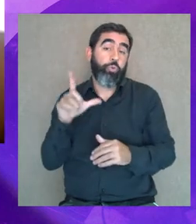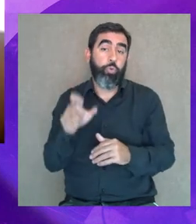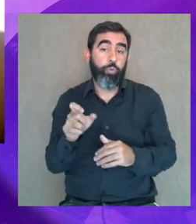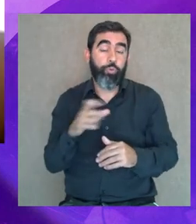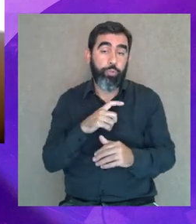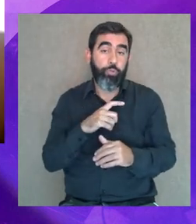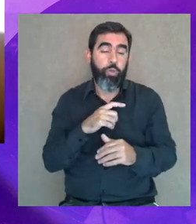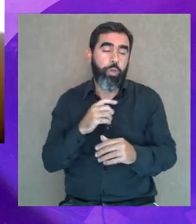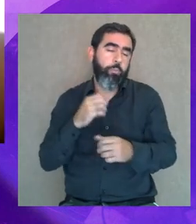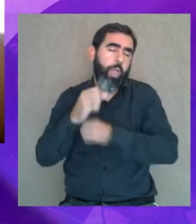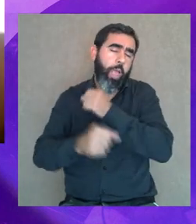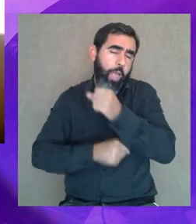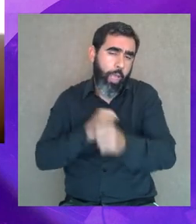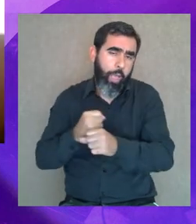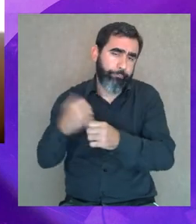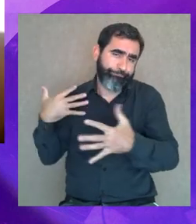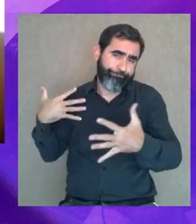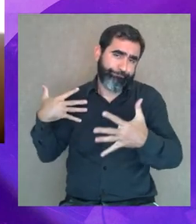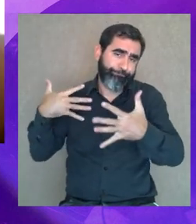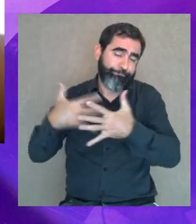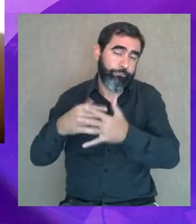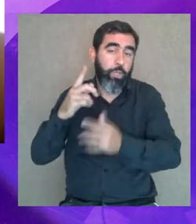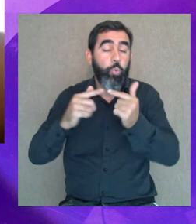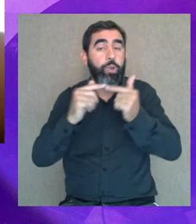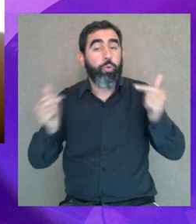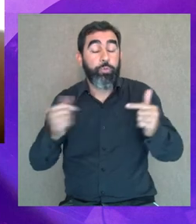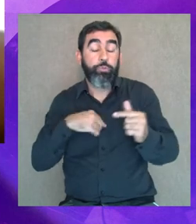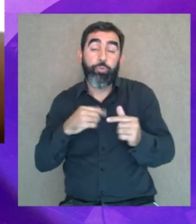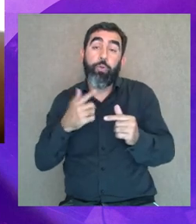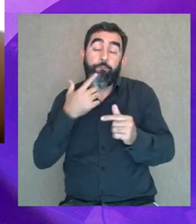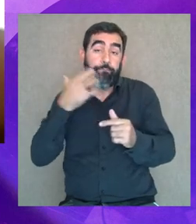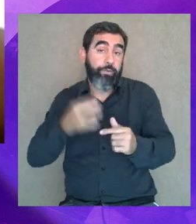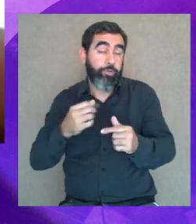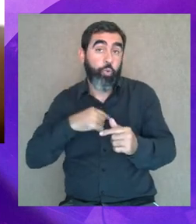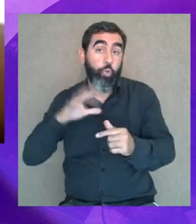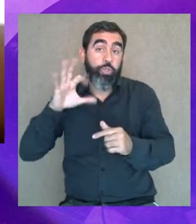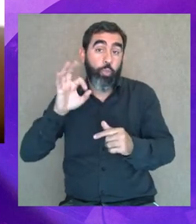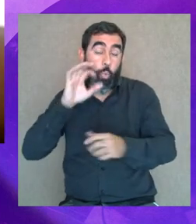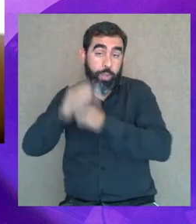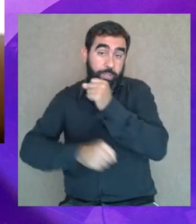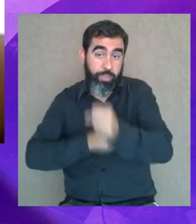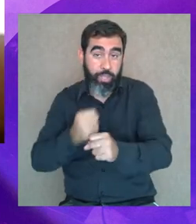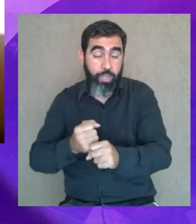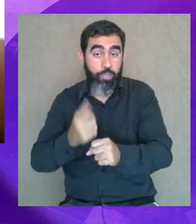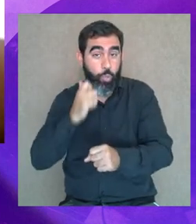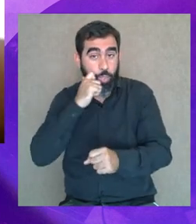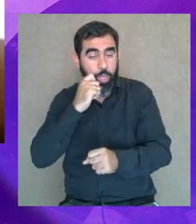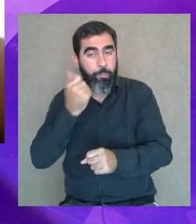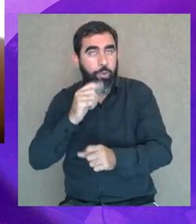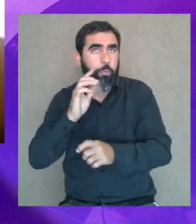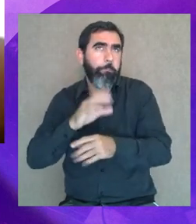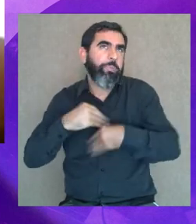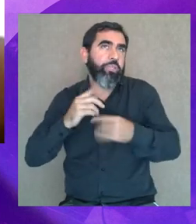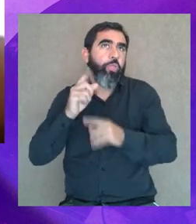hace por tantas generaciones y algunas cosas hasta te digo no no me siento tengo 50 años pero en algunas cosas me siento